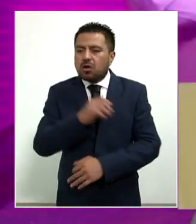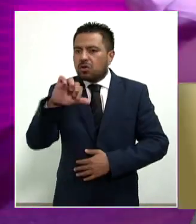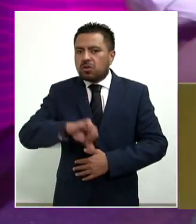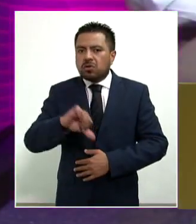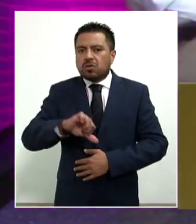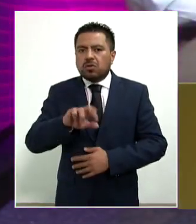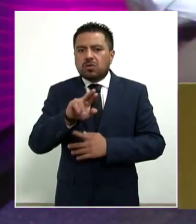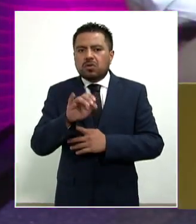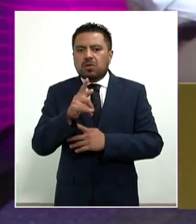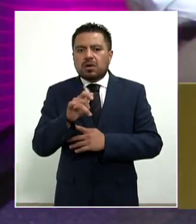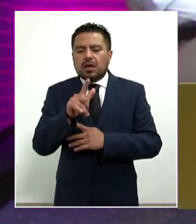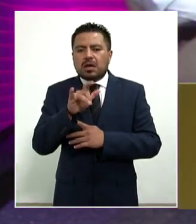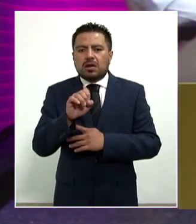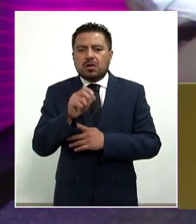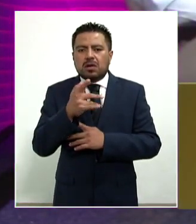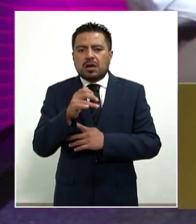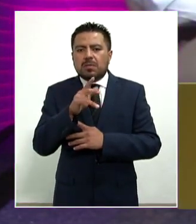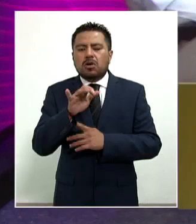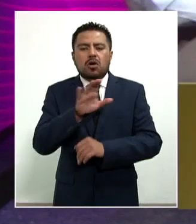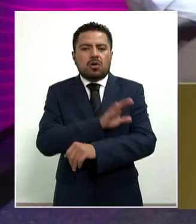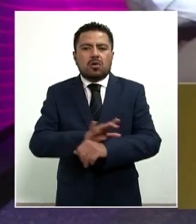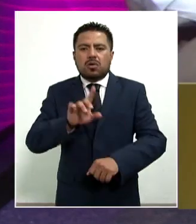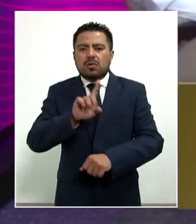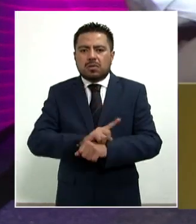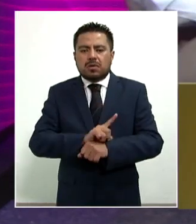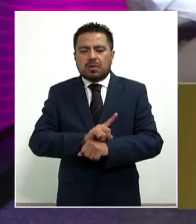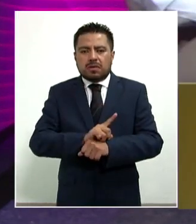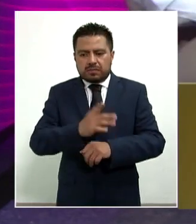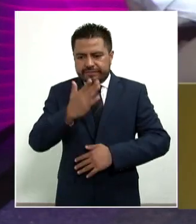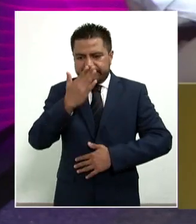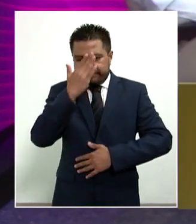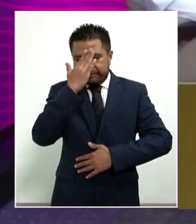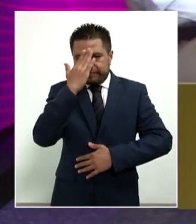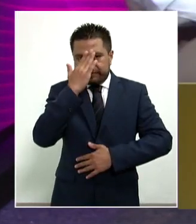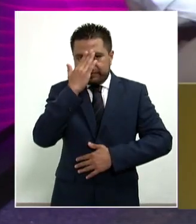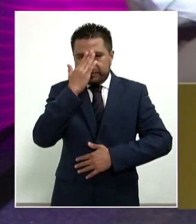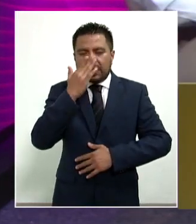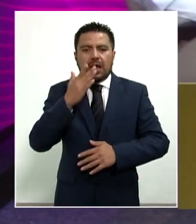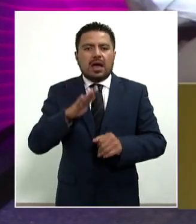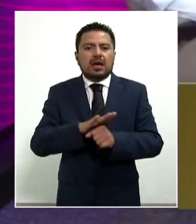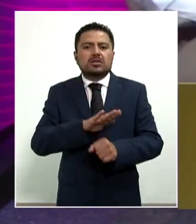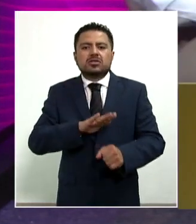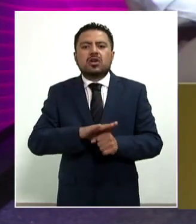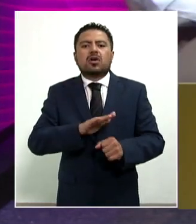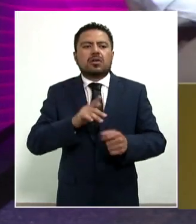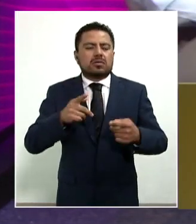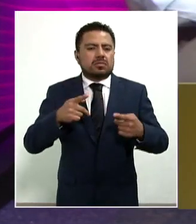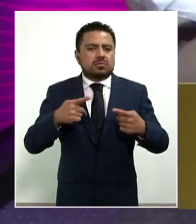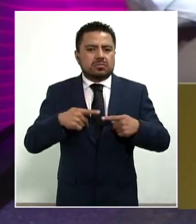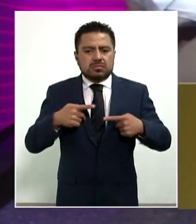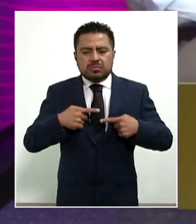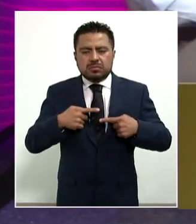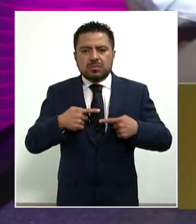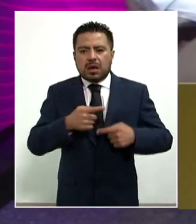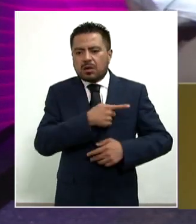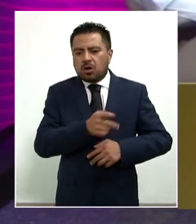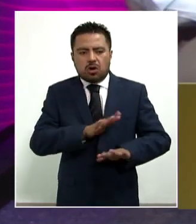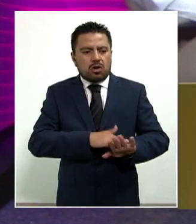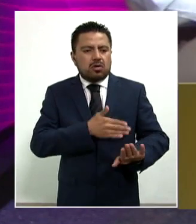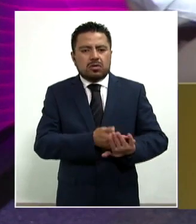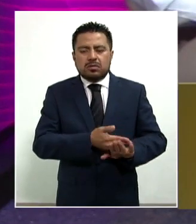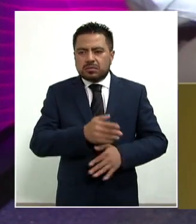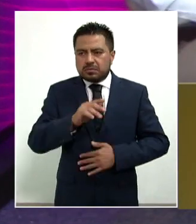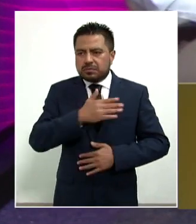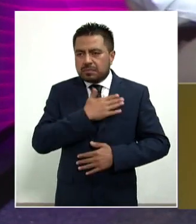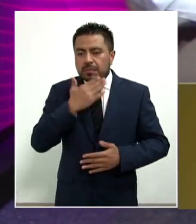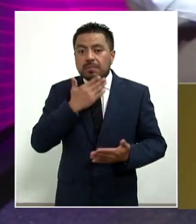hoy Rogelio Gómez Hermosillo, que es el coordinador del Frente de la Acción Ciudadana frente a la Pobreza. Bienvenido, Rogelio. Muchas gracias